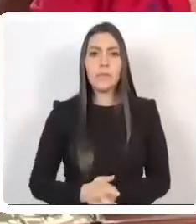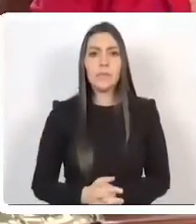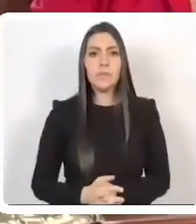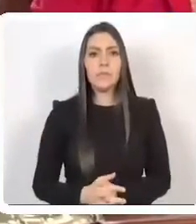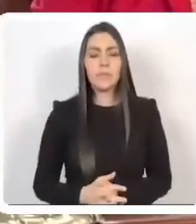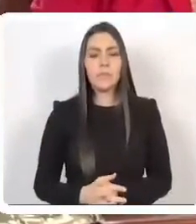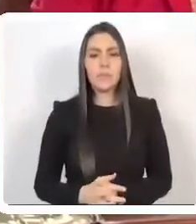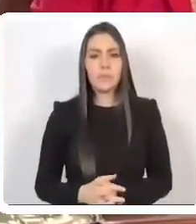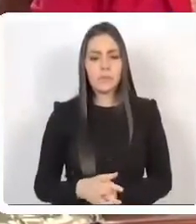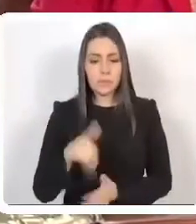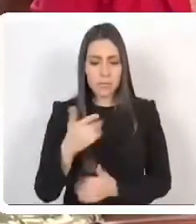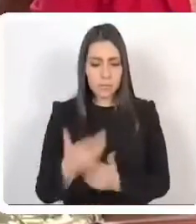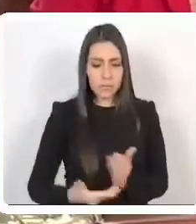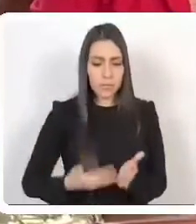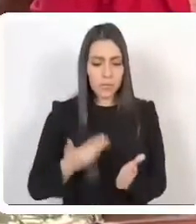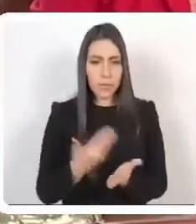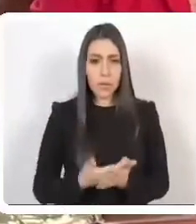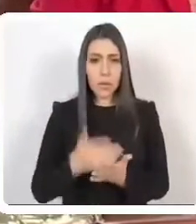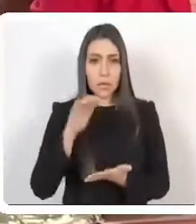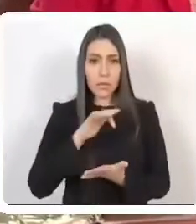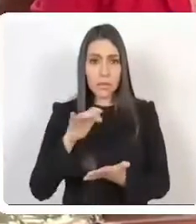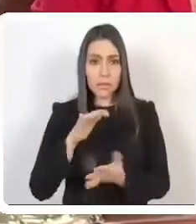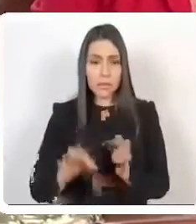Leído el dictamen con todos sus antecedentes,